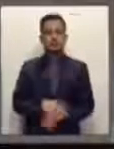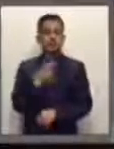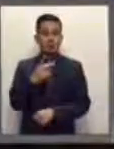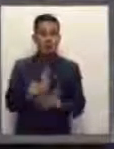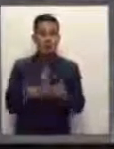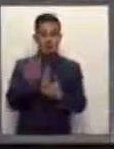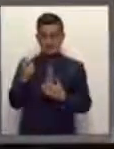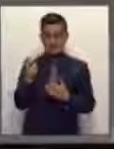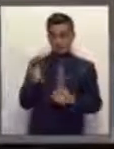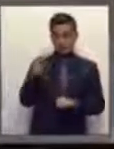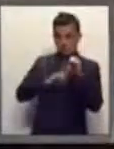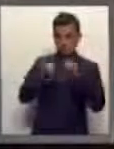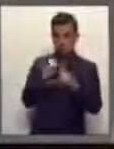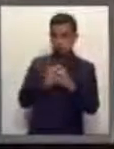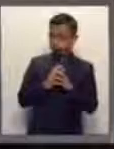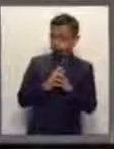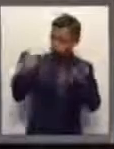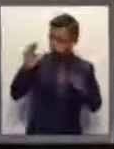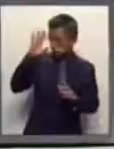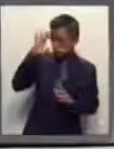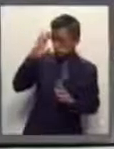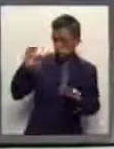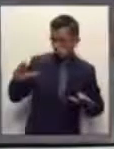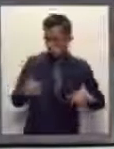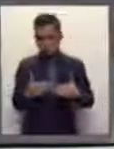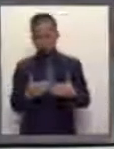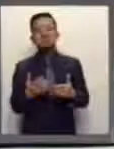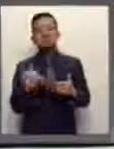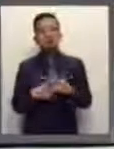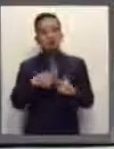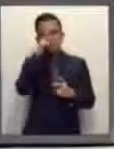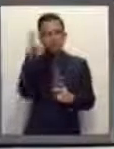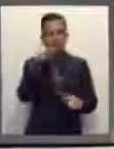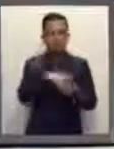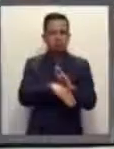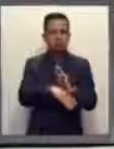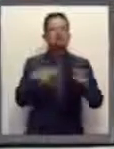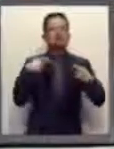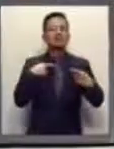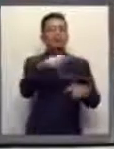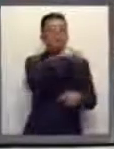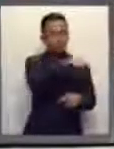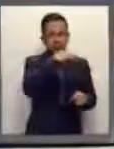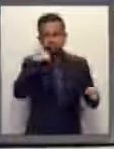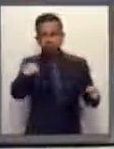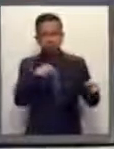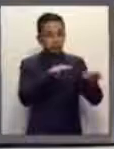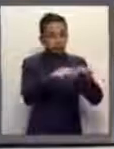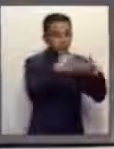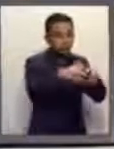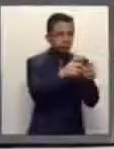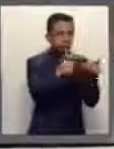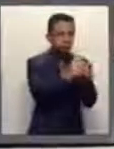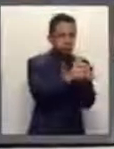monstruo de los monopolios, los más afectados son los pequeños y medianos productores. Es indudable que la falta